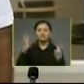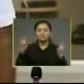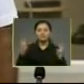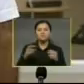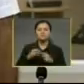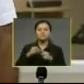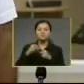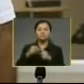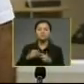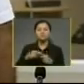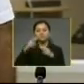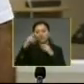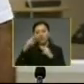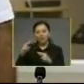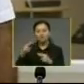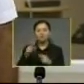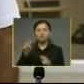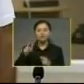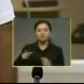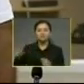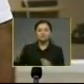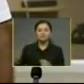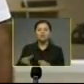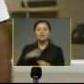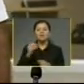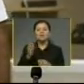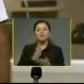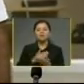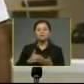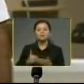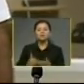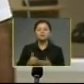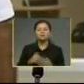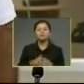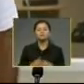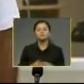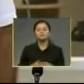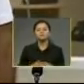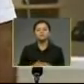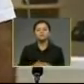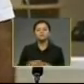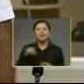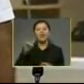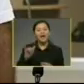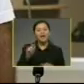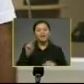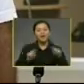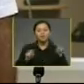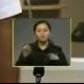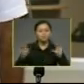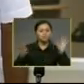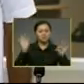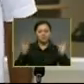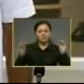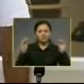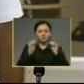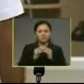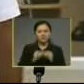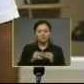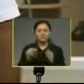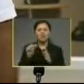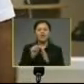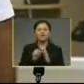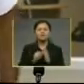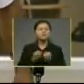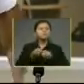Libertad, la honra de las personas y la repartición del espectro electromagnético. Hay algunos temas más. ¿Cuántos artículos puedes